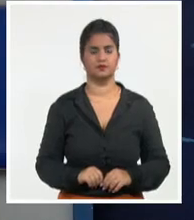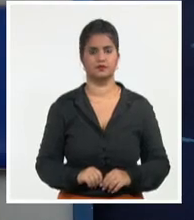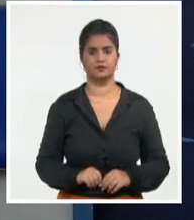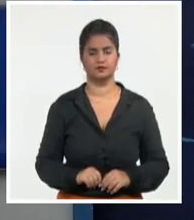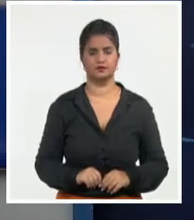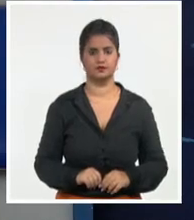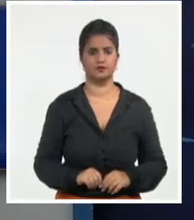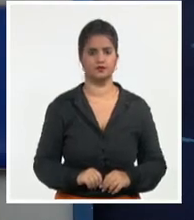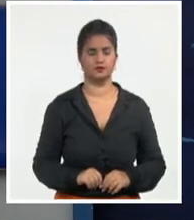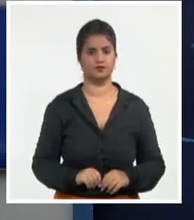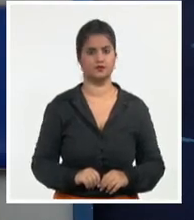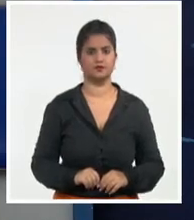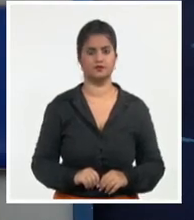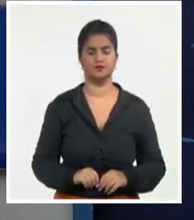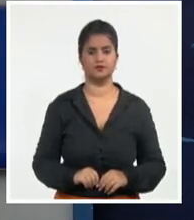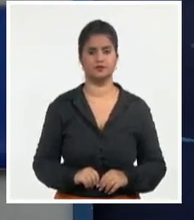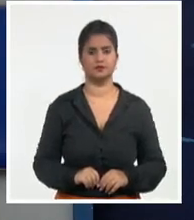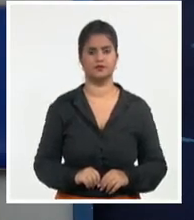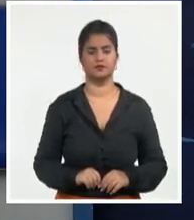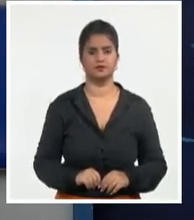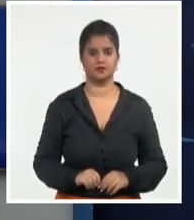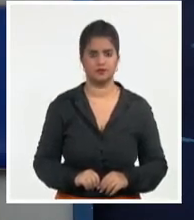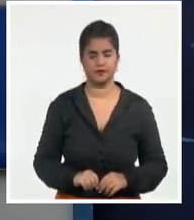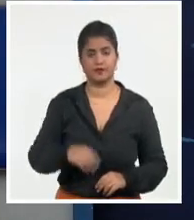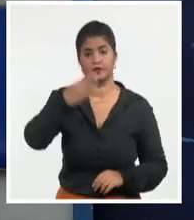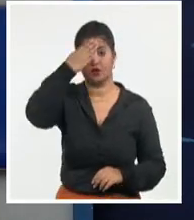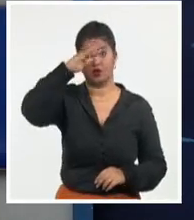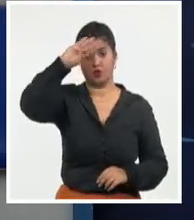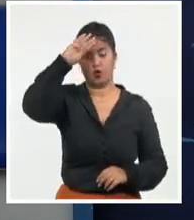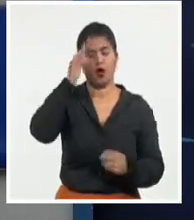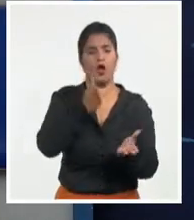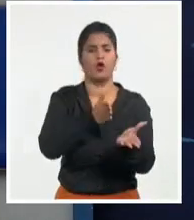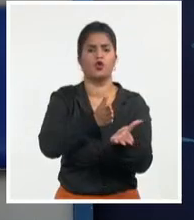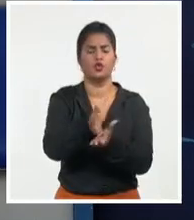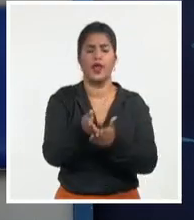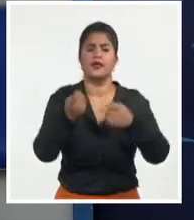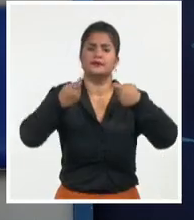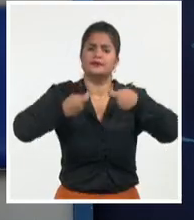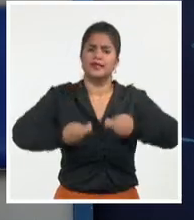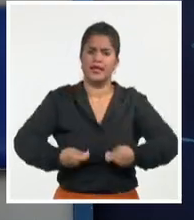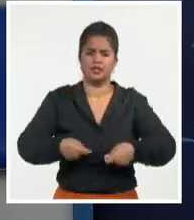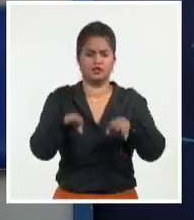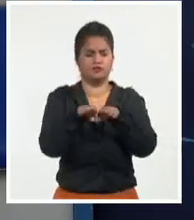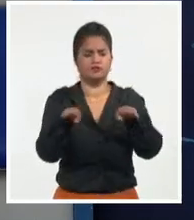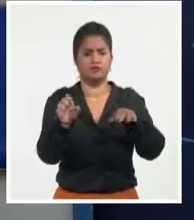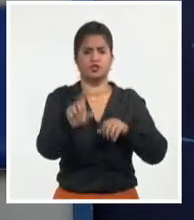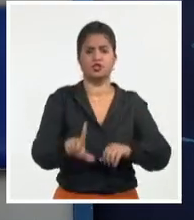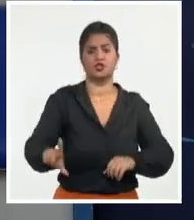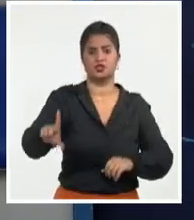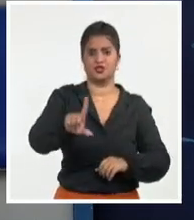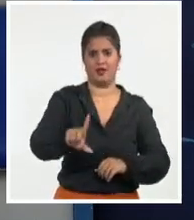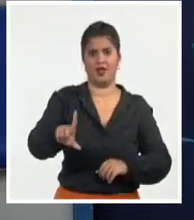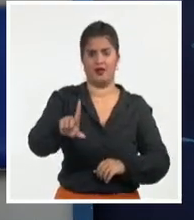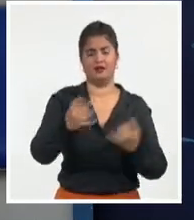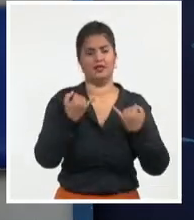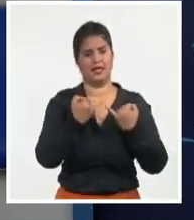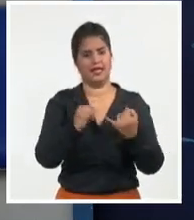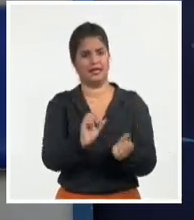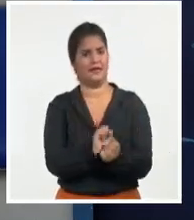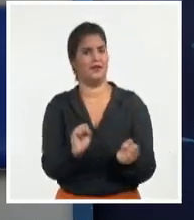Cuba no renunciará a continuar construyendo el Estado socialista de derecho y justicia social, democrático, independiente